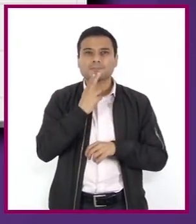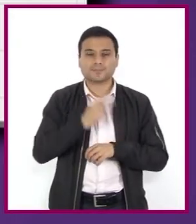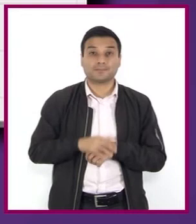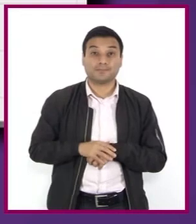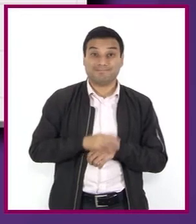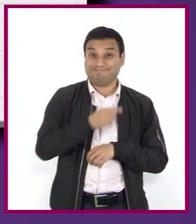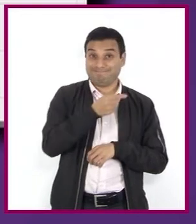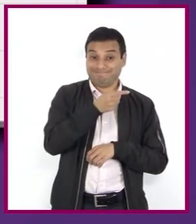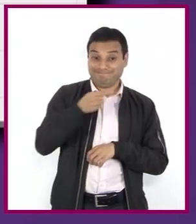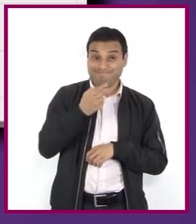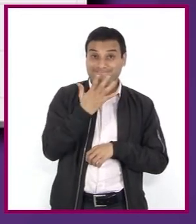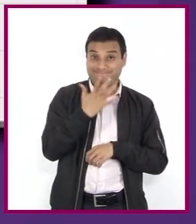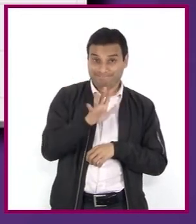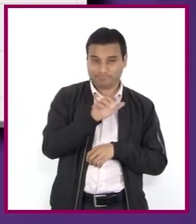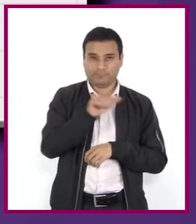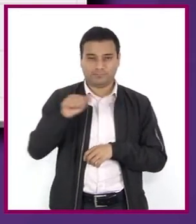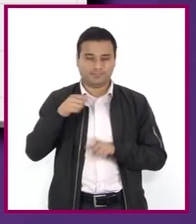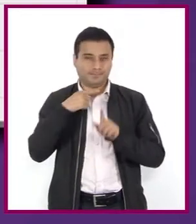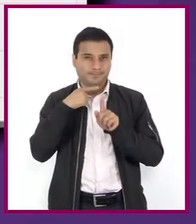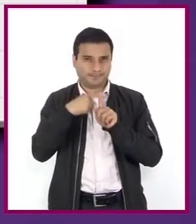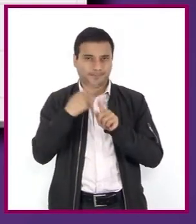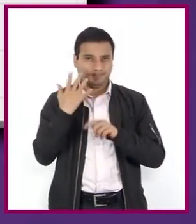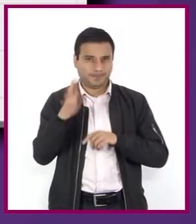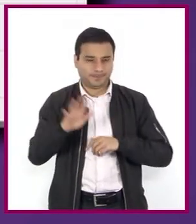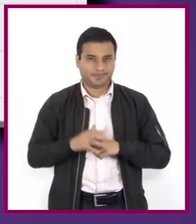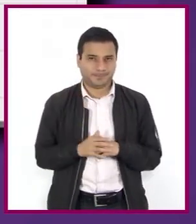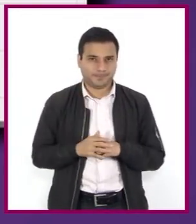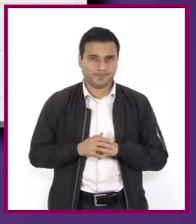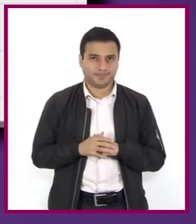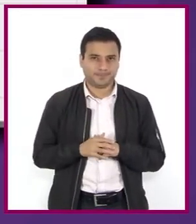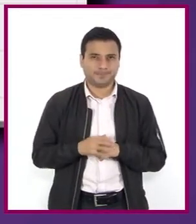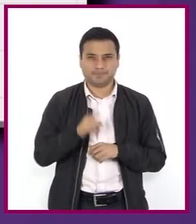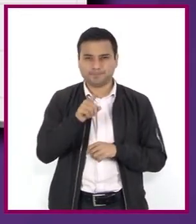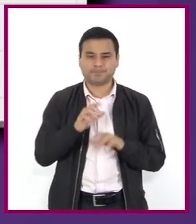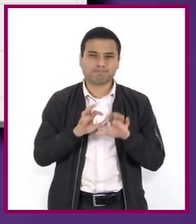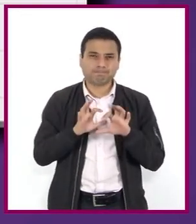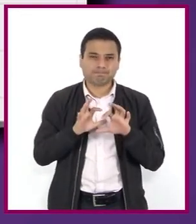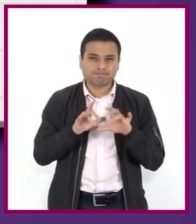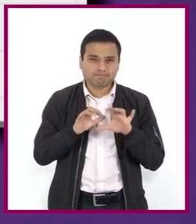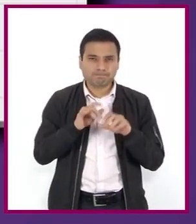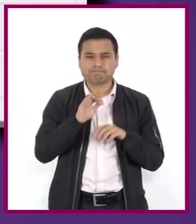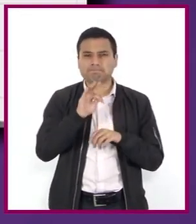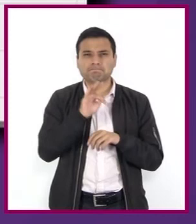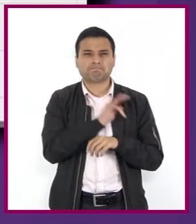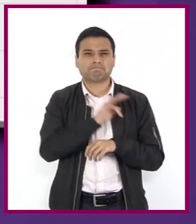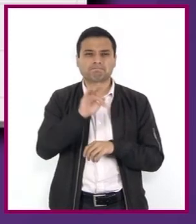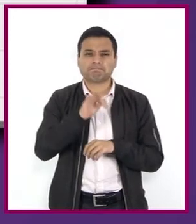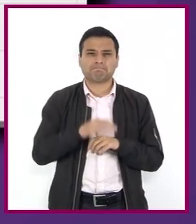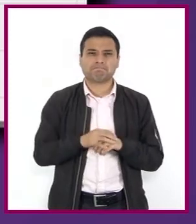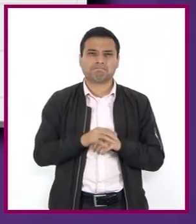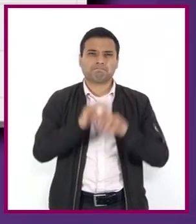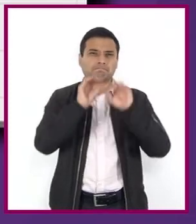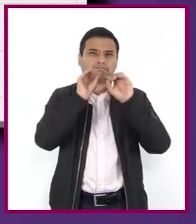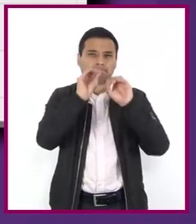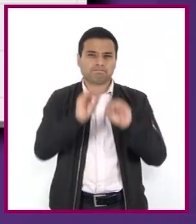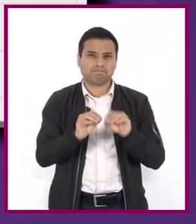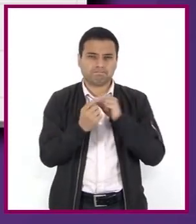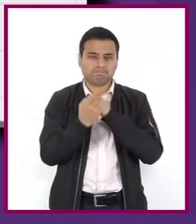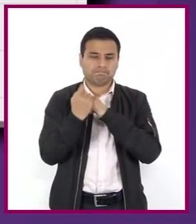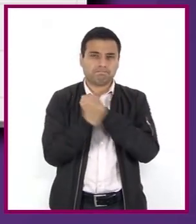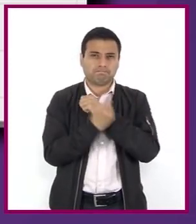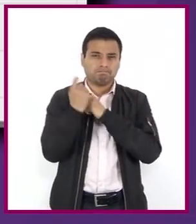negativo hasta 10 positivo. En la hoja de cálculo se pueden autocompletar estos valores de forma